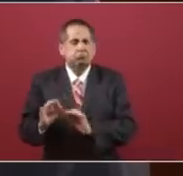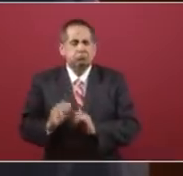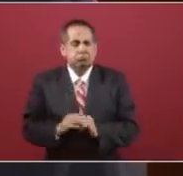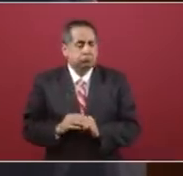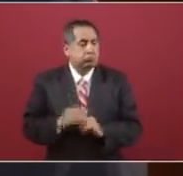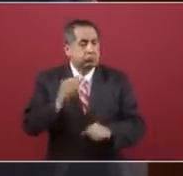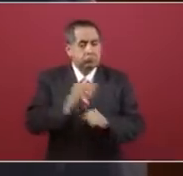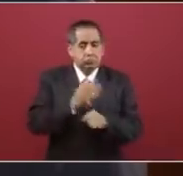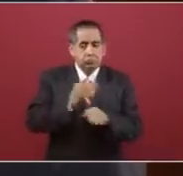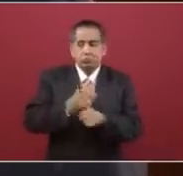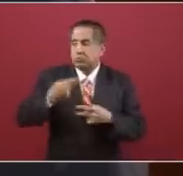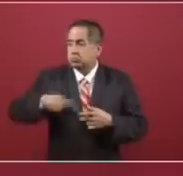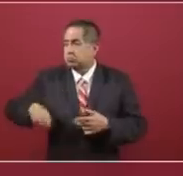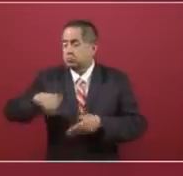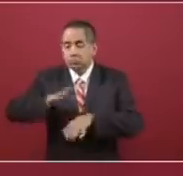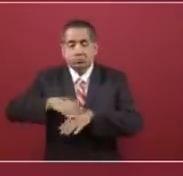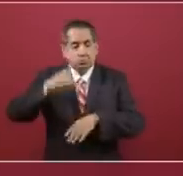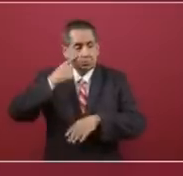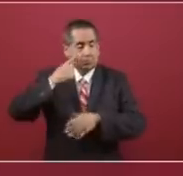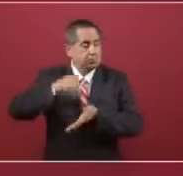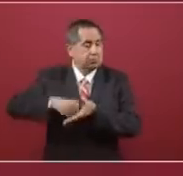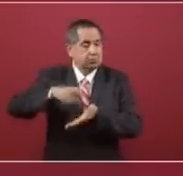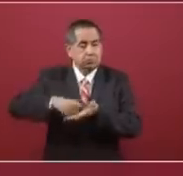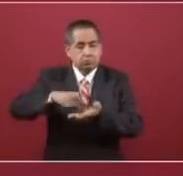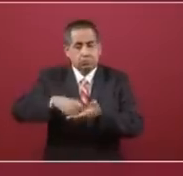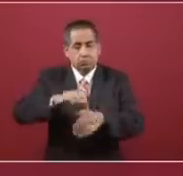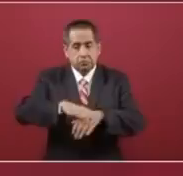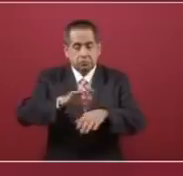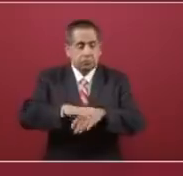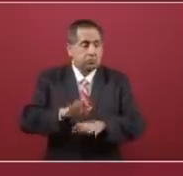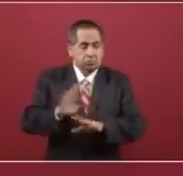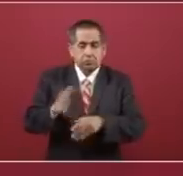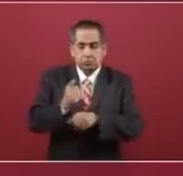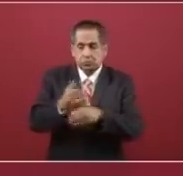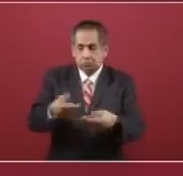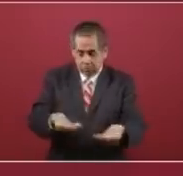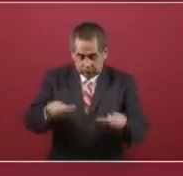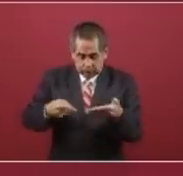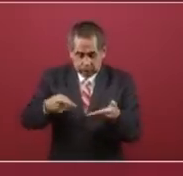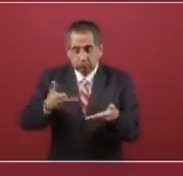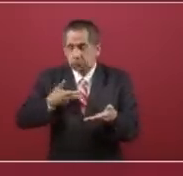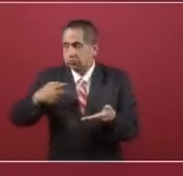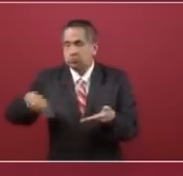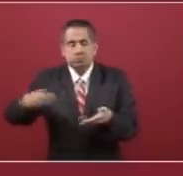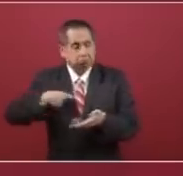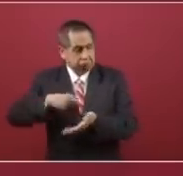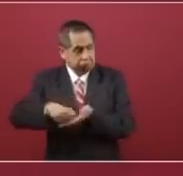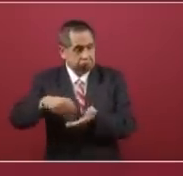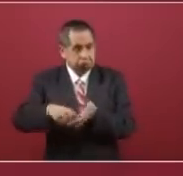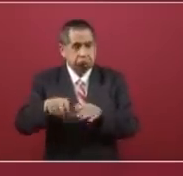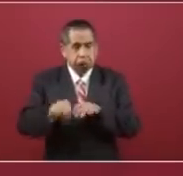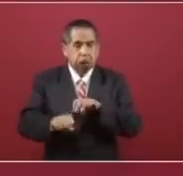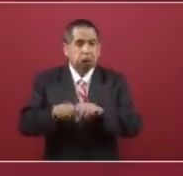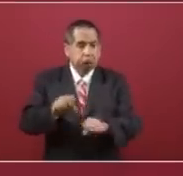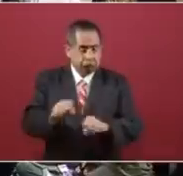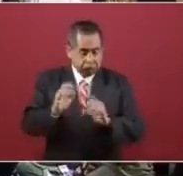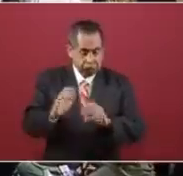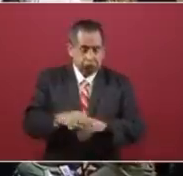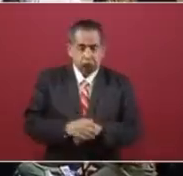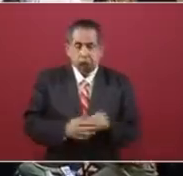está creciendo el consumo. Tengo información sobre eso. Está creciendo la